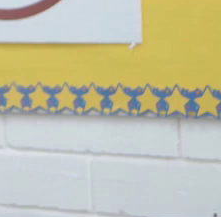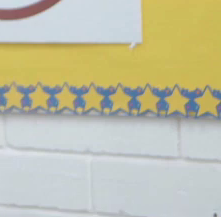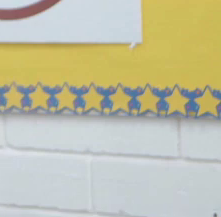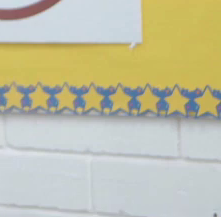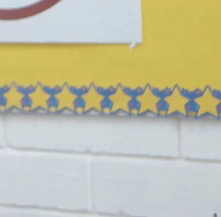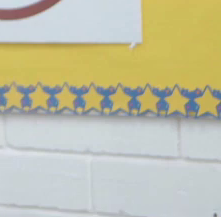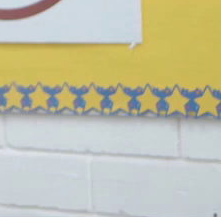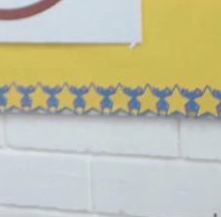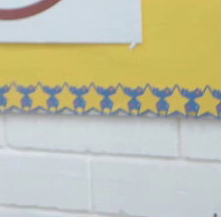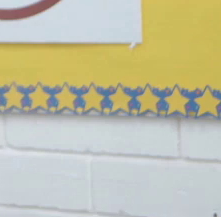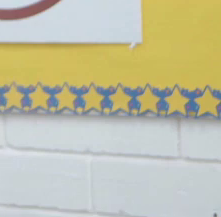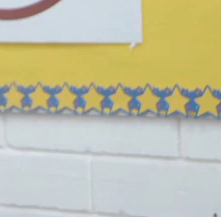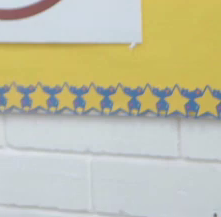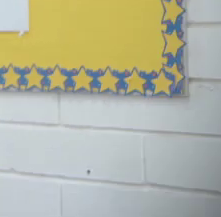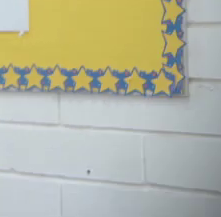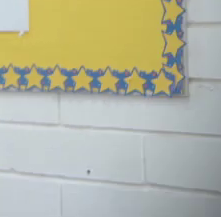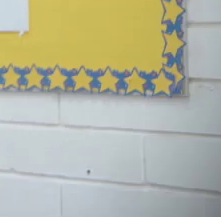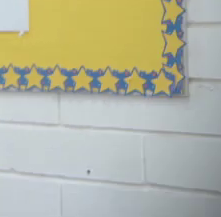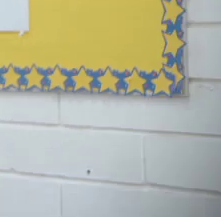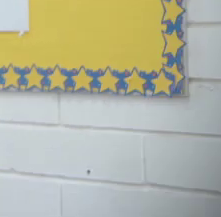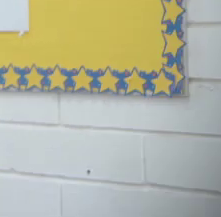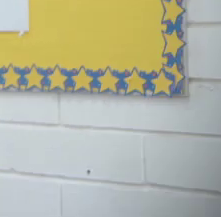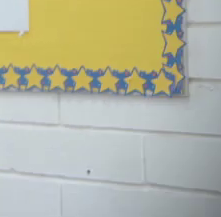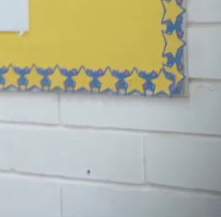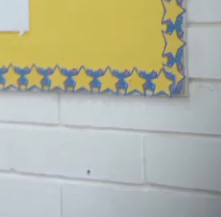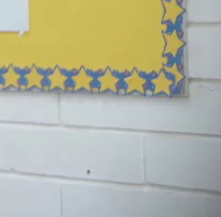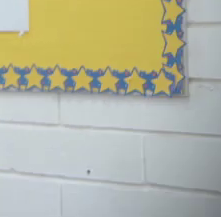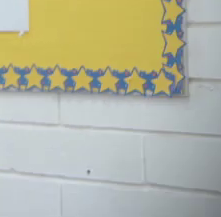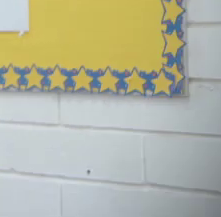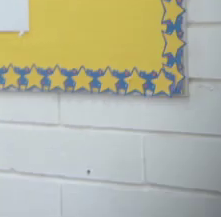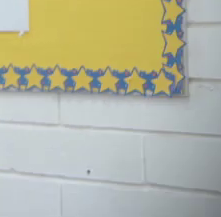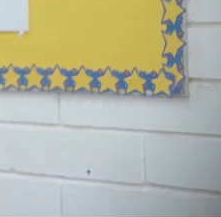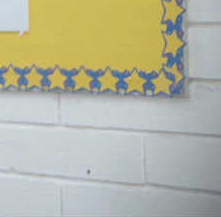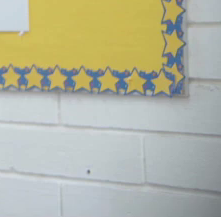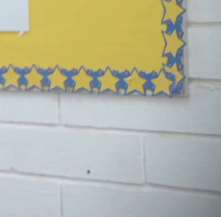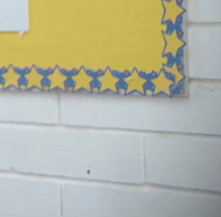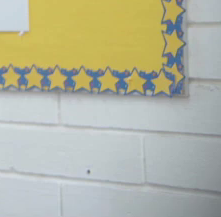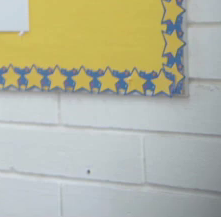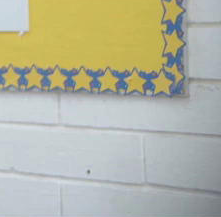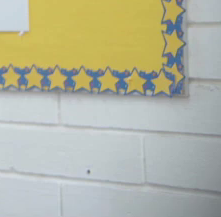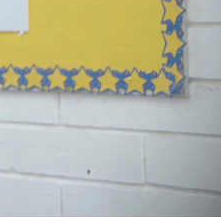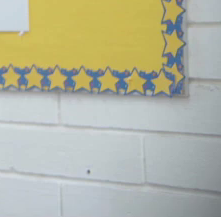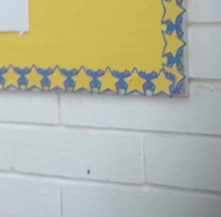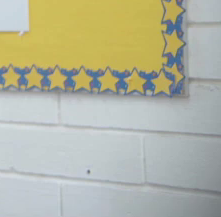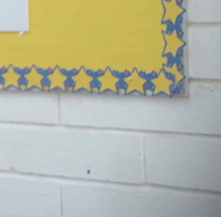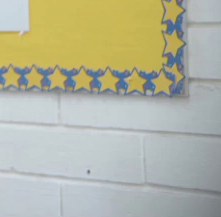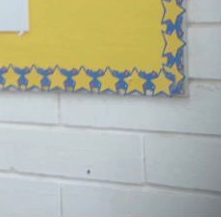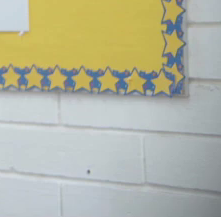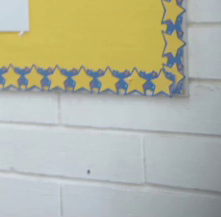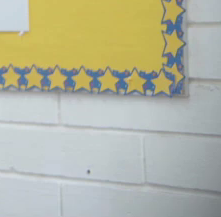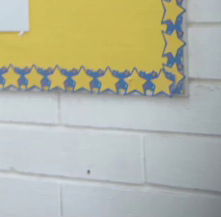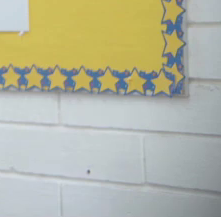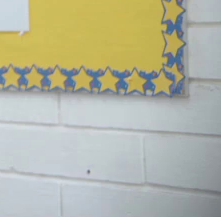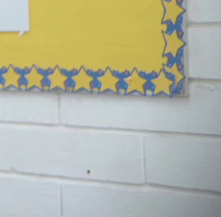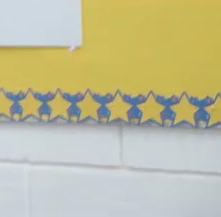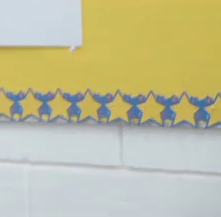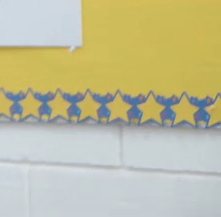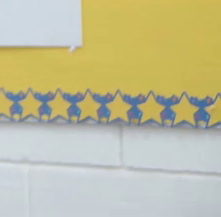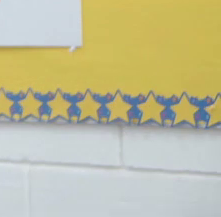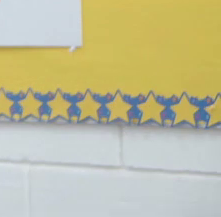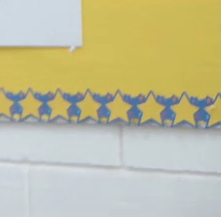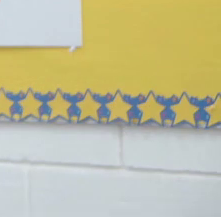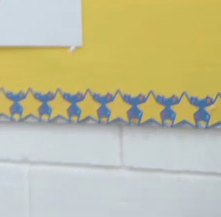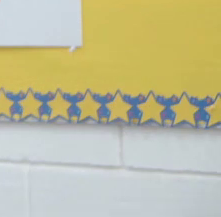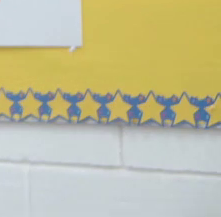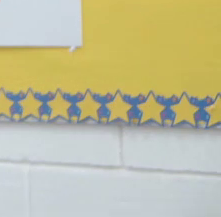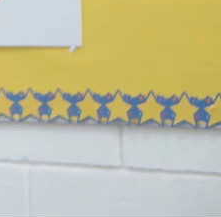de ciencias, geografía. Mi favorita y lo que más me gusta hacer, que